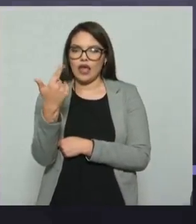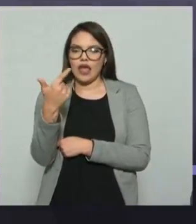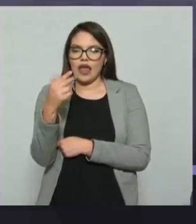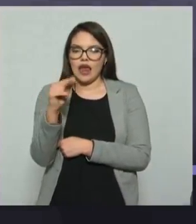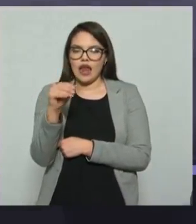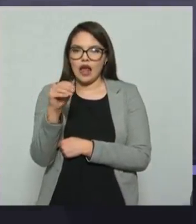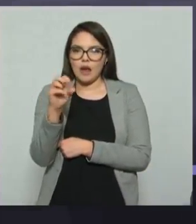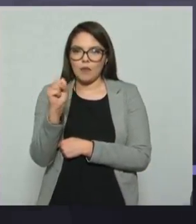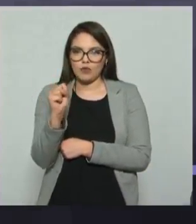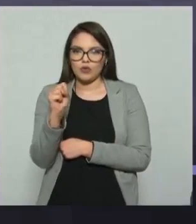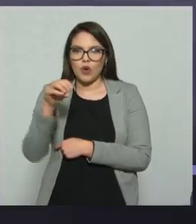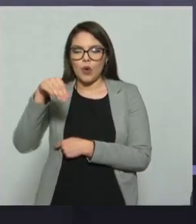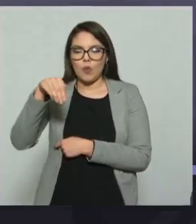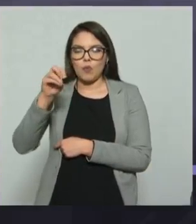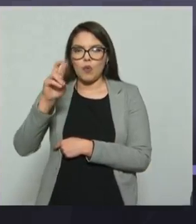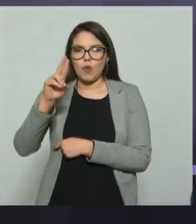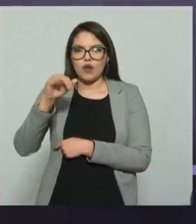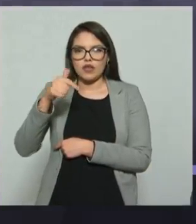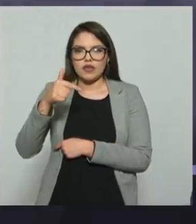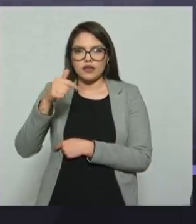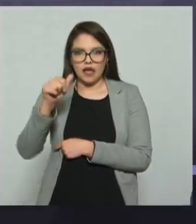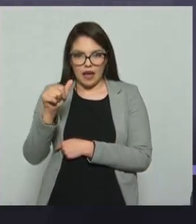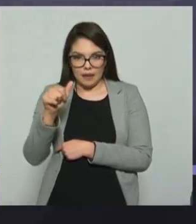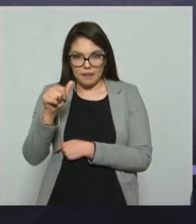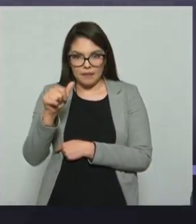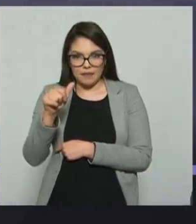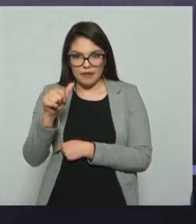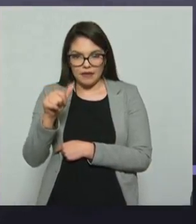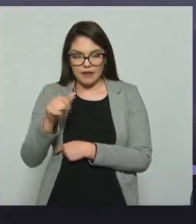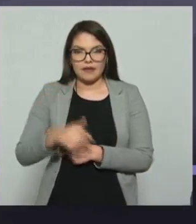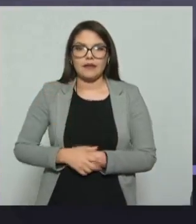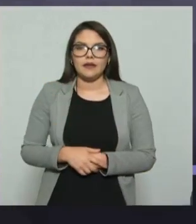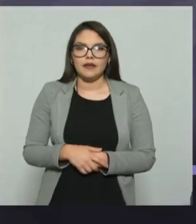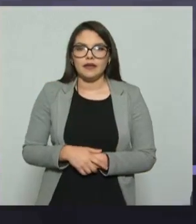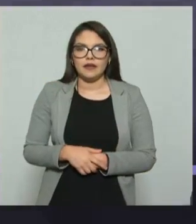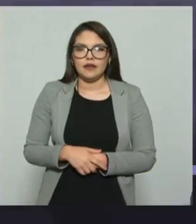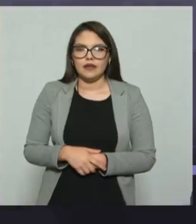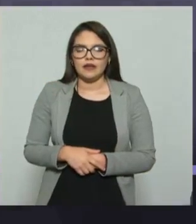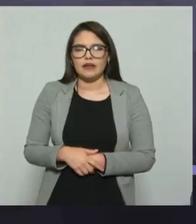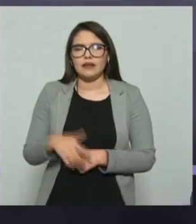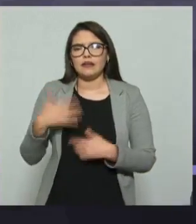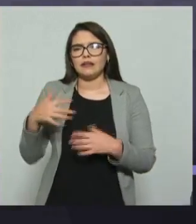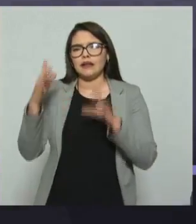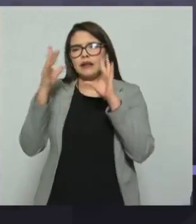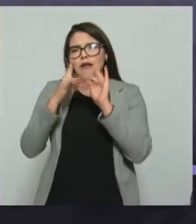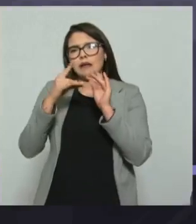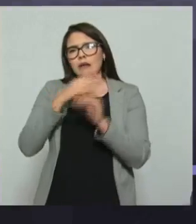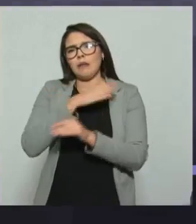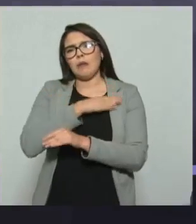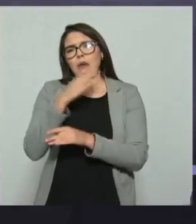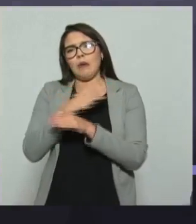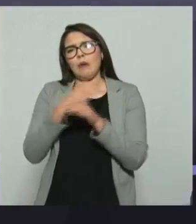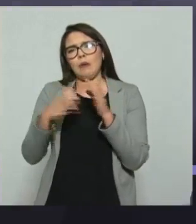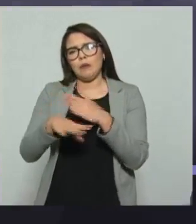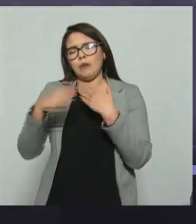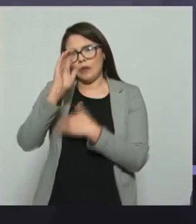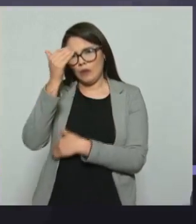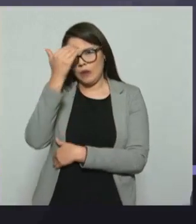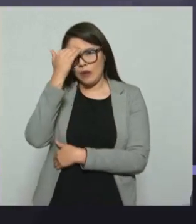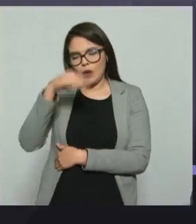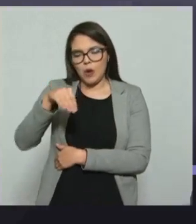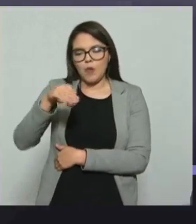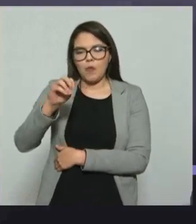de moringa. No vamos a explicarles todos los beneficios que tiene, porque entonces no nos va a dar Mucha gente tiempo. ya la conoce, ya Pero lo es sabe.